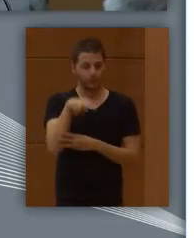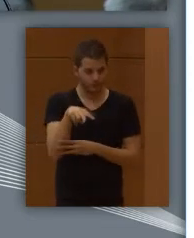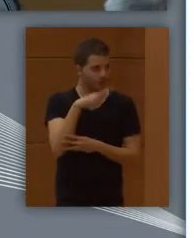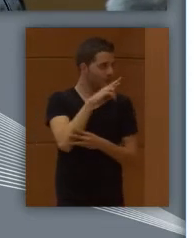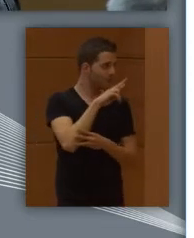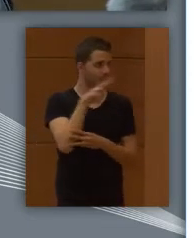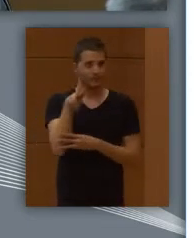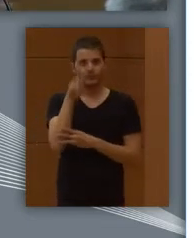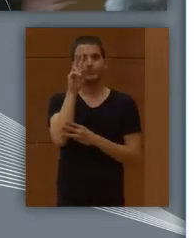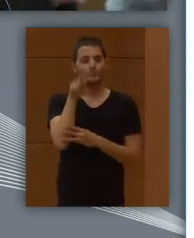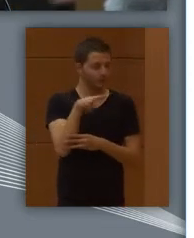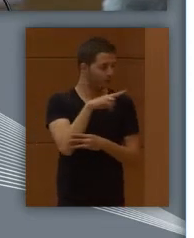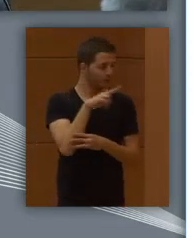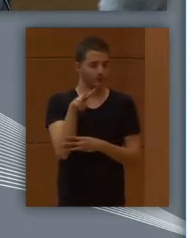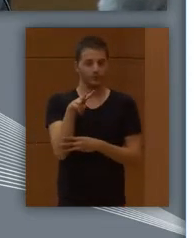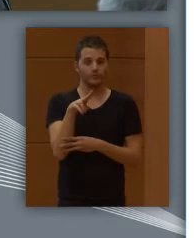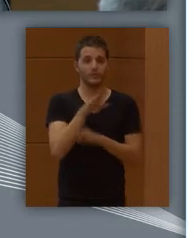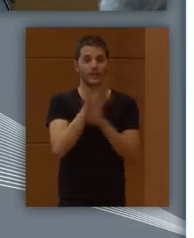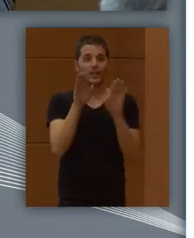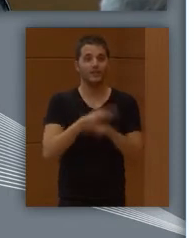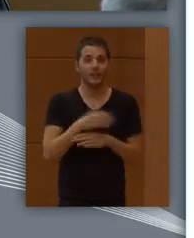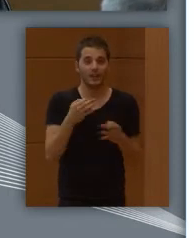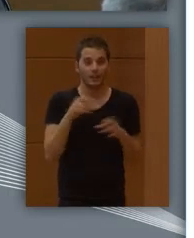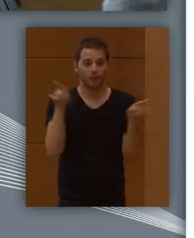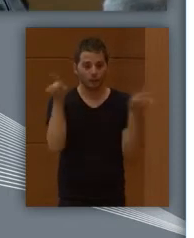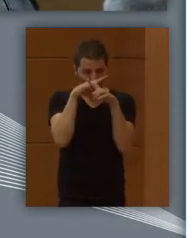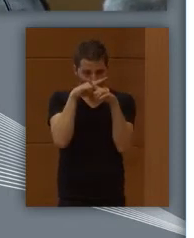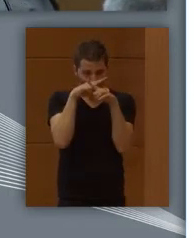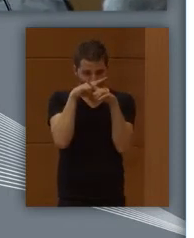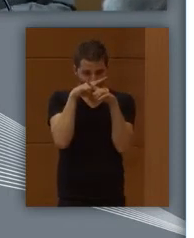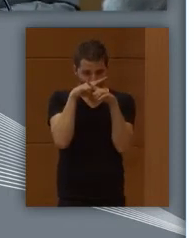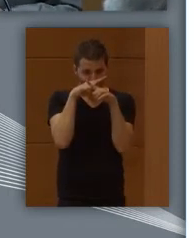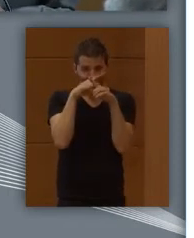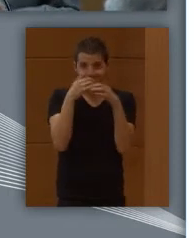paisaje, ¿no? Bueno, pues lo que le pasó es que acabó bizco, ¿no?